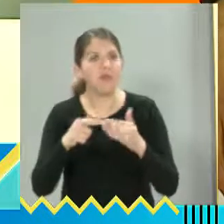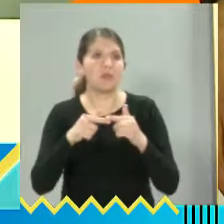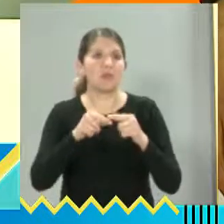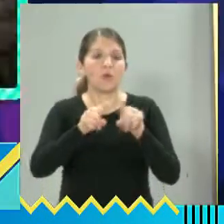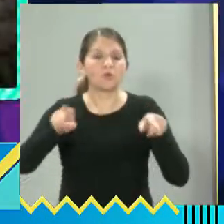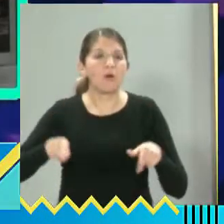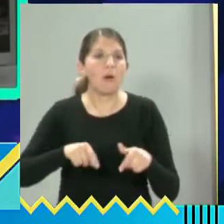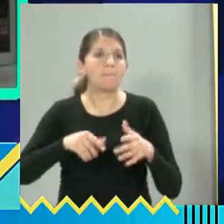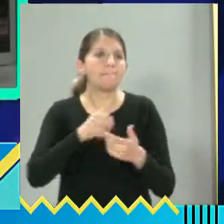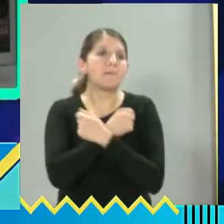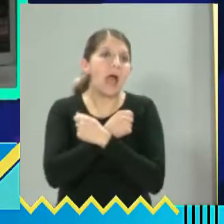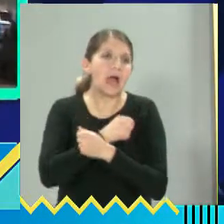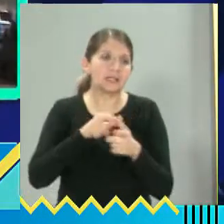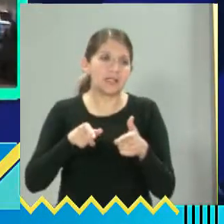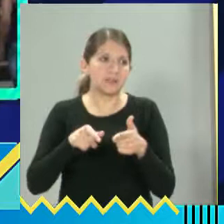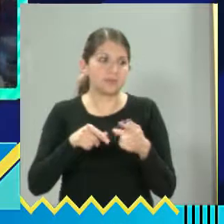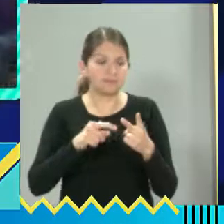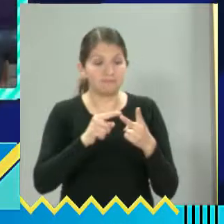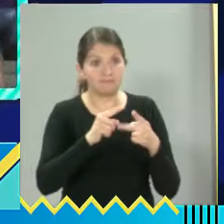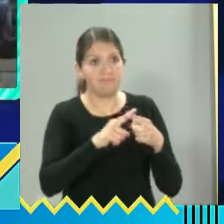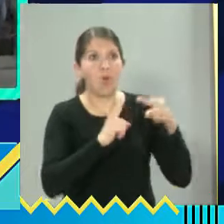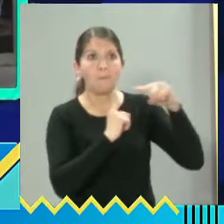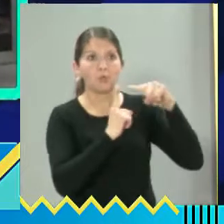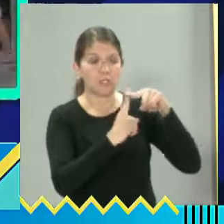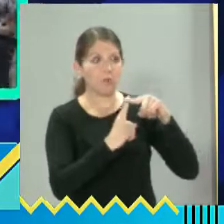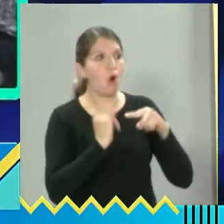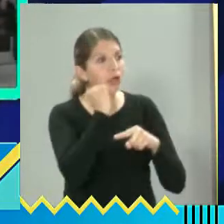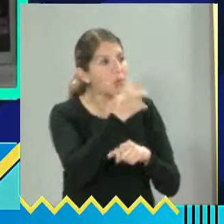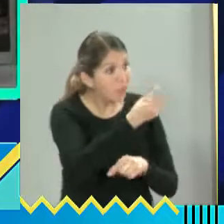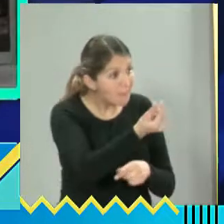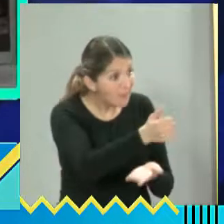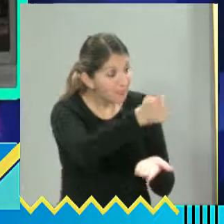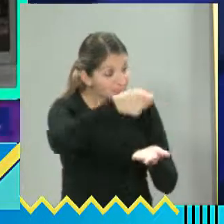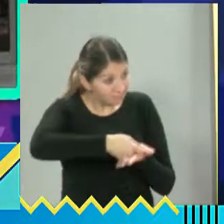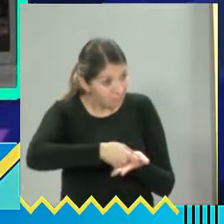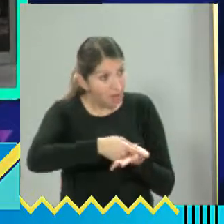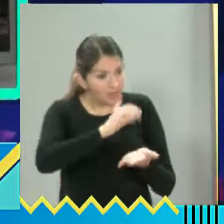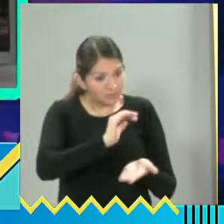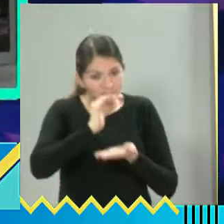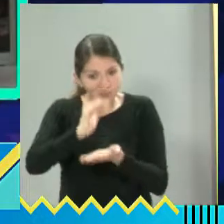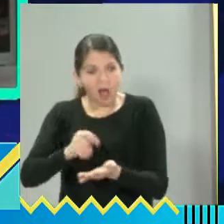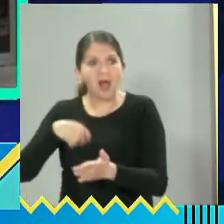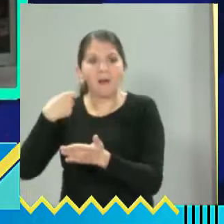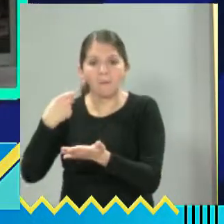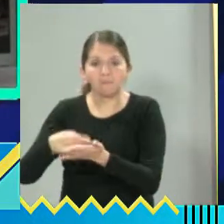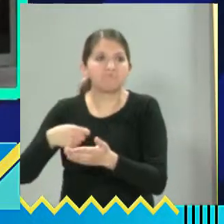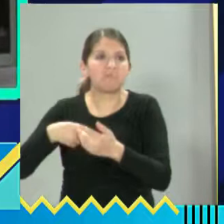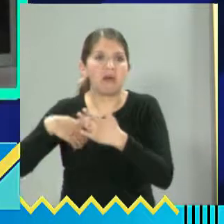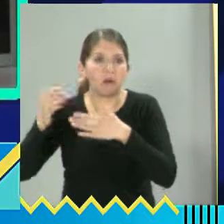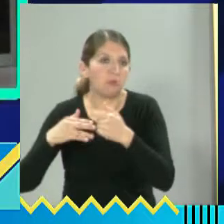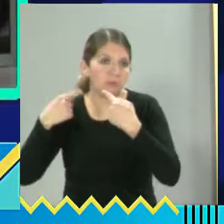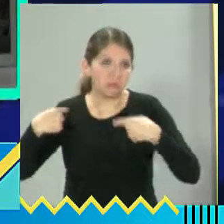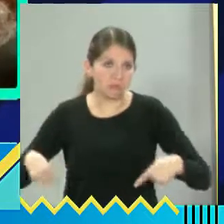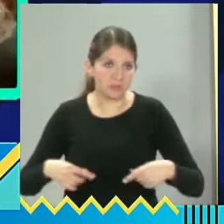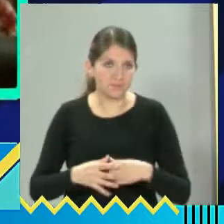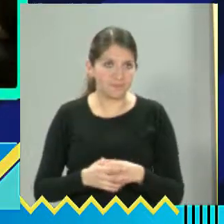todos aquellos que tengan ese altruismo, esa necesidad de ser parte de la sociedad, ¿no? De colaborar. Podés enfocarlo desde el